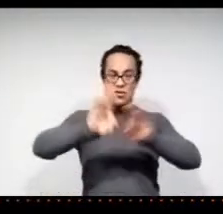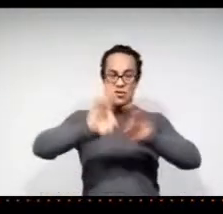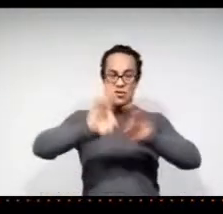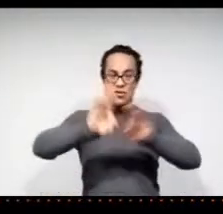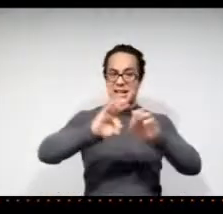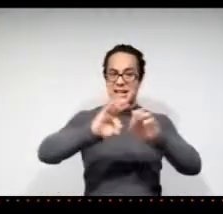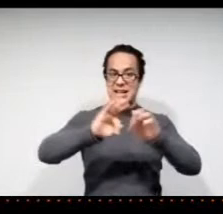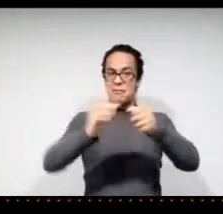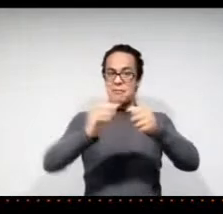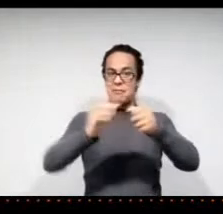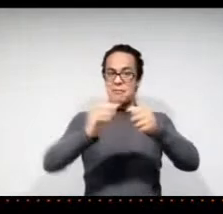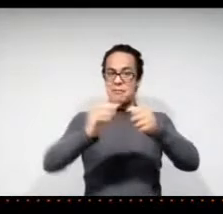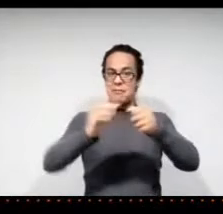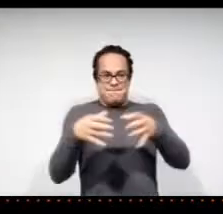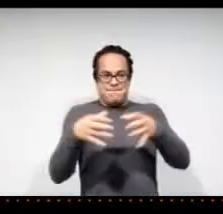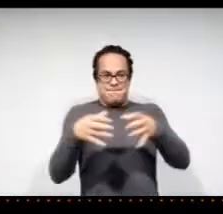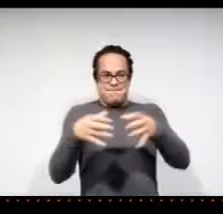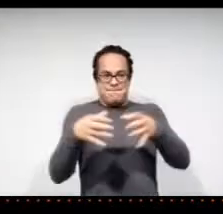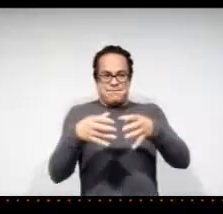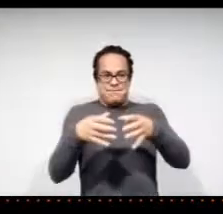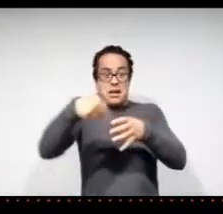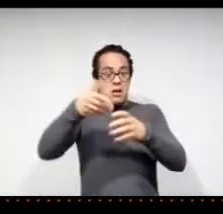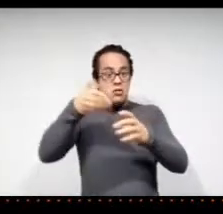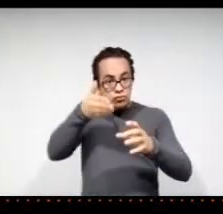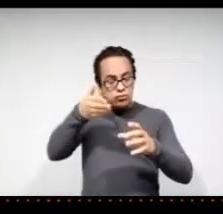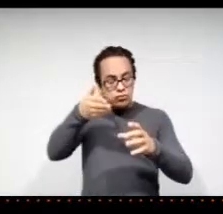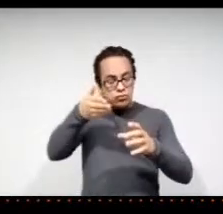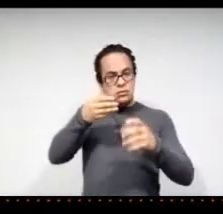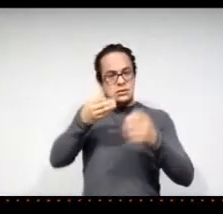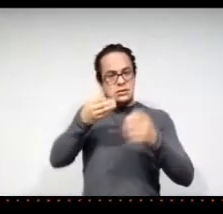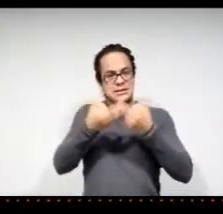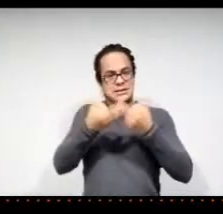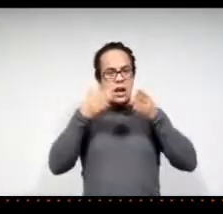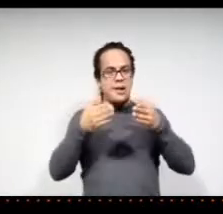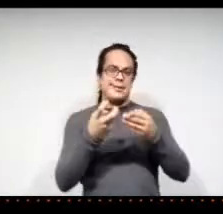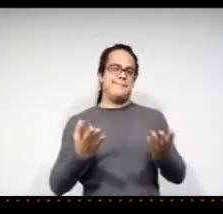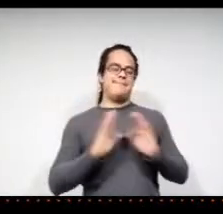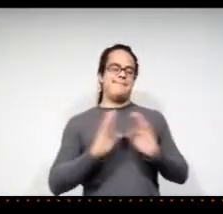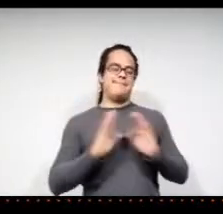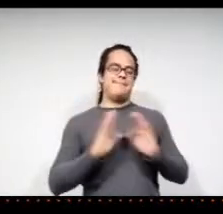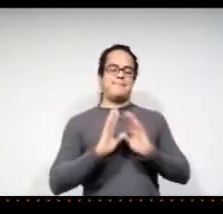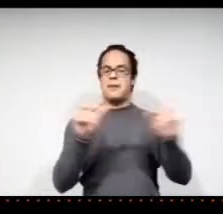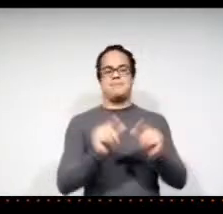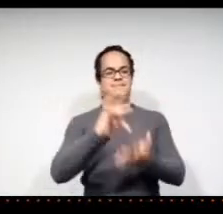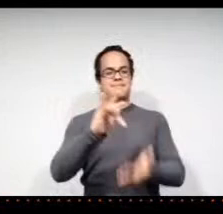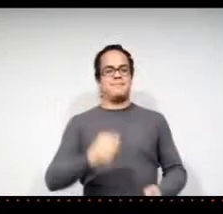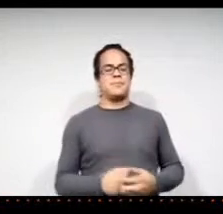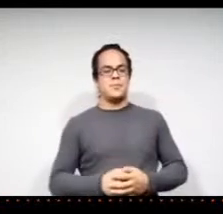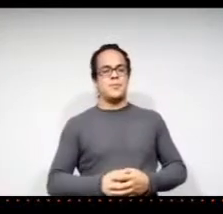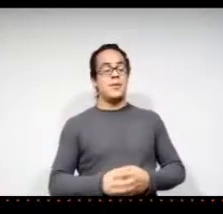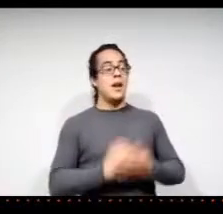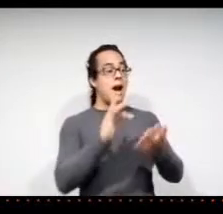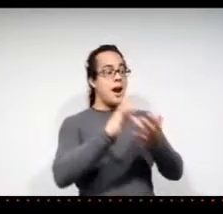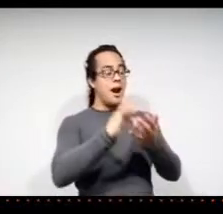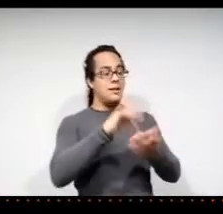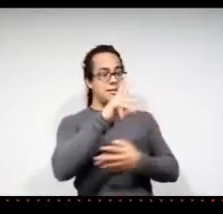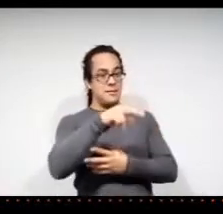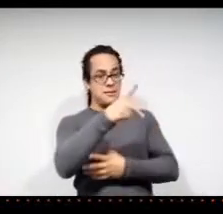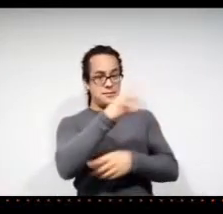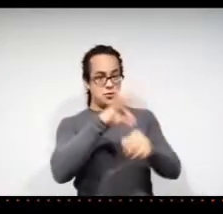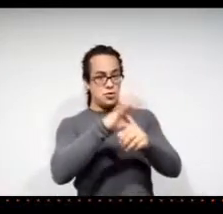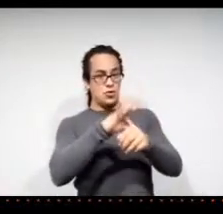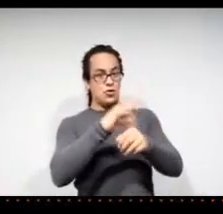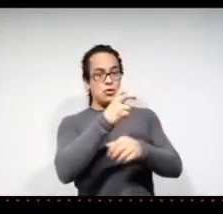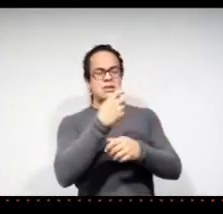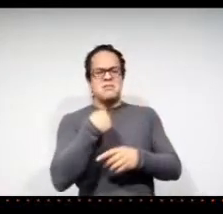poner el foco en nosotros. Nosotros mismos. Y ahí le dejaré. Muchas gracias, doctor Sánchez Mendiola. Sí,